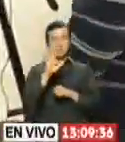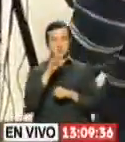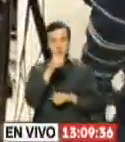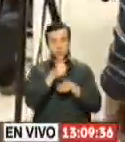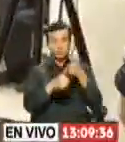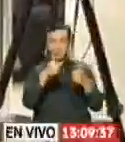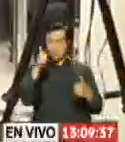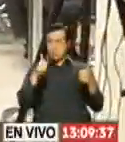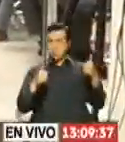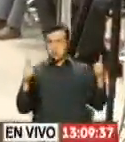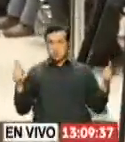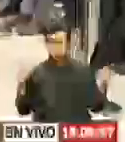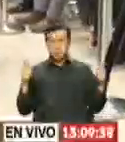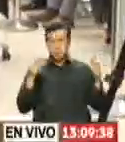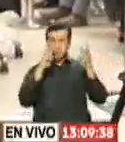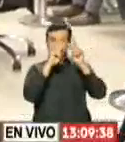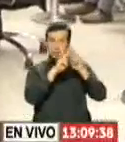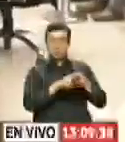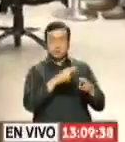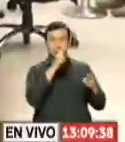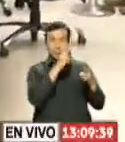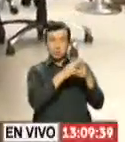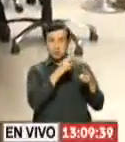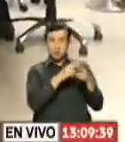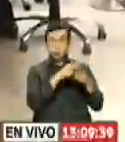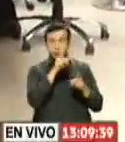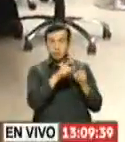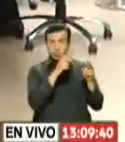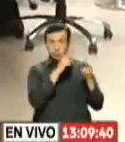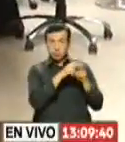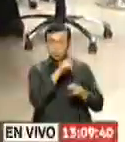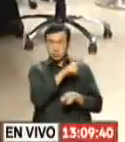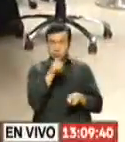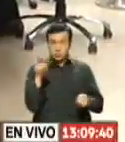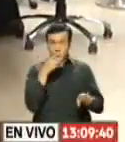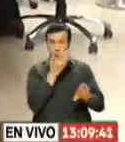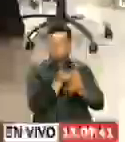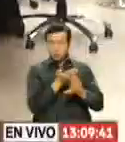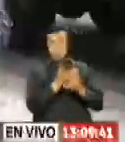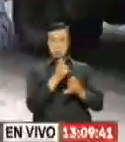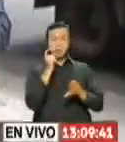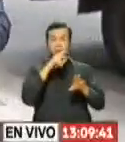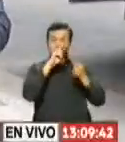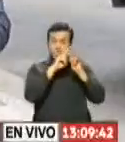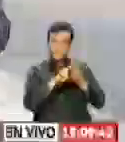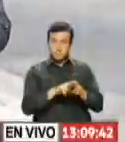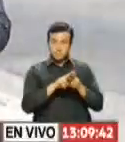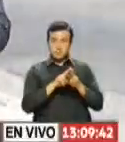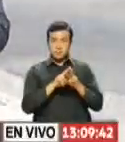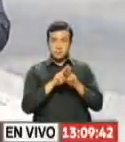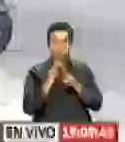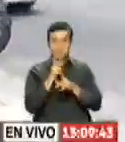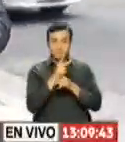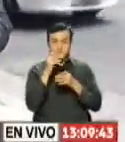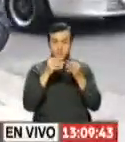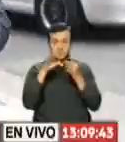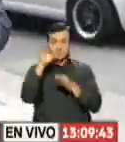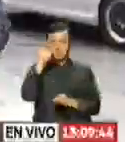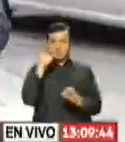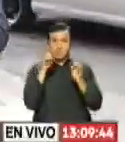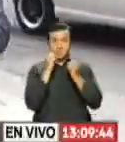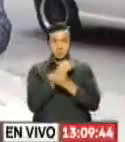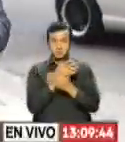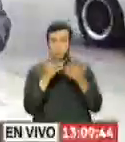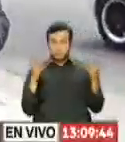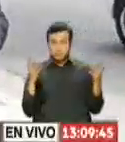funciones del Estado a que revisen los nombres de las ternas que fueron propuestas para la conformación del Consejo de la Judicatura. Aquí se ha dicho que es